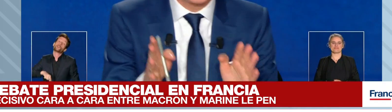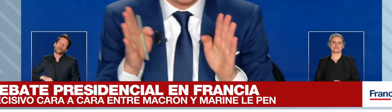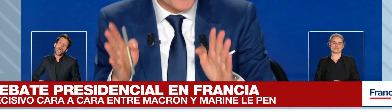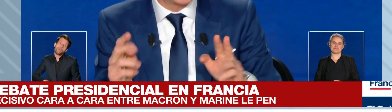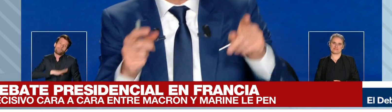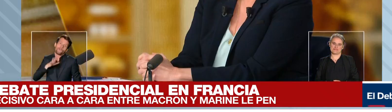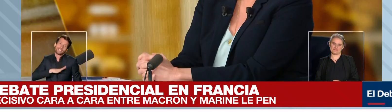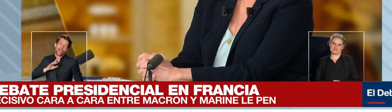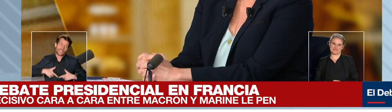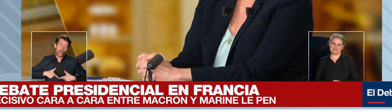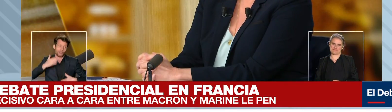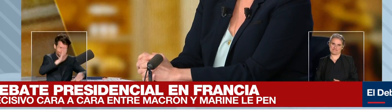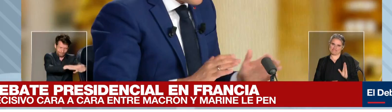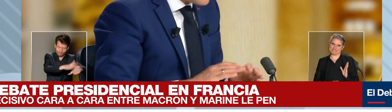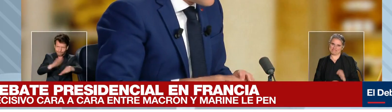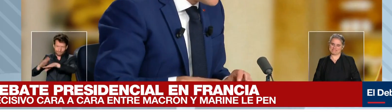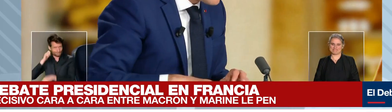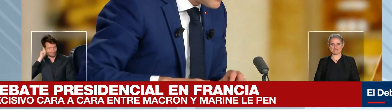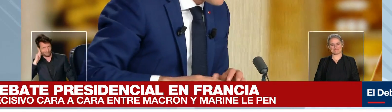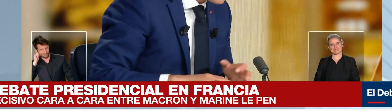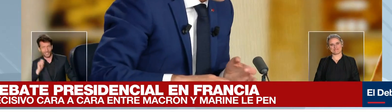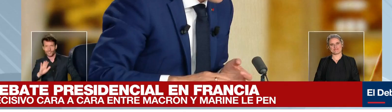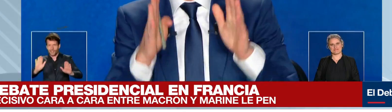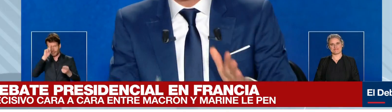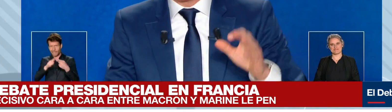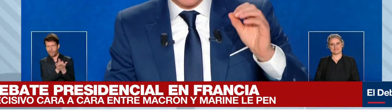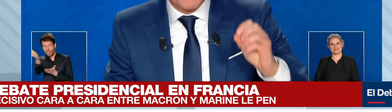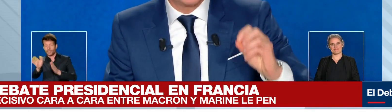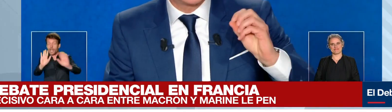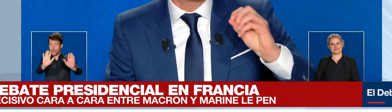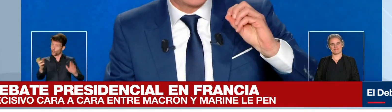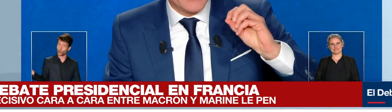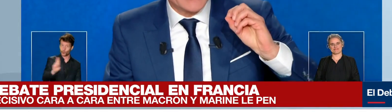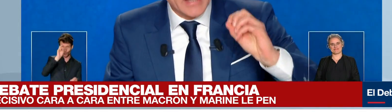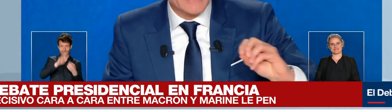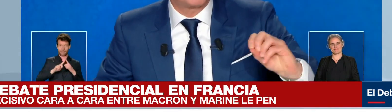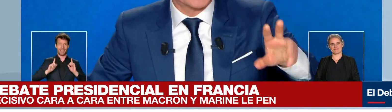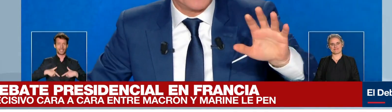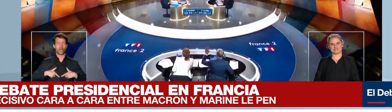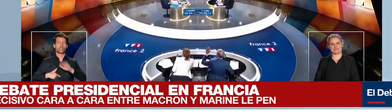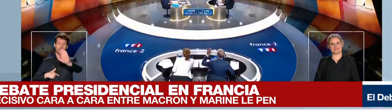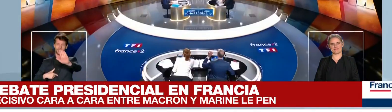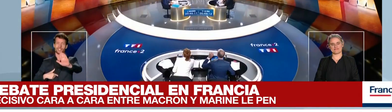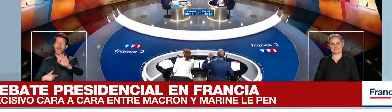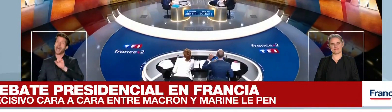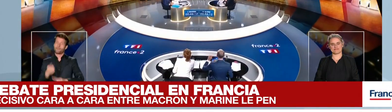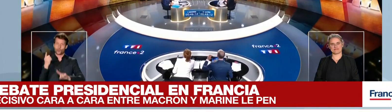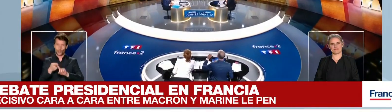Si somos maestros de escuela, les diríamos que están por fuera del tema. Pero volvamos al tema del colegio.